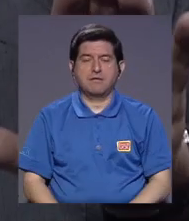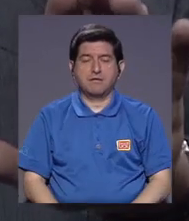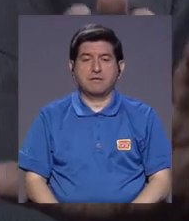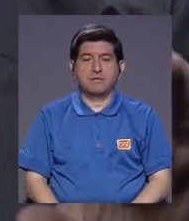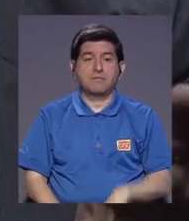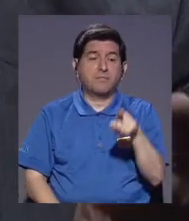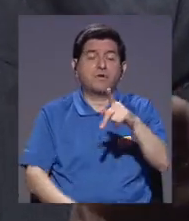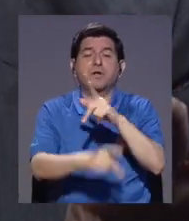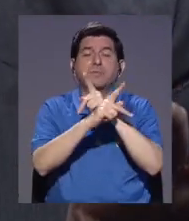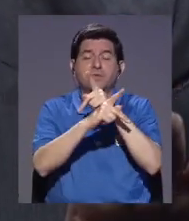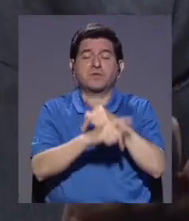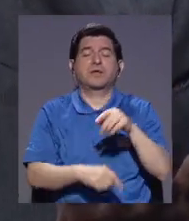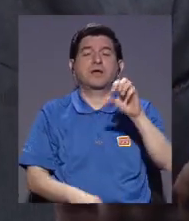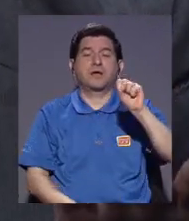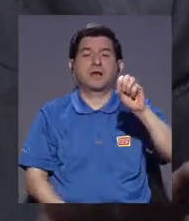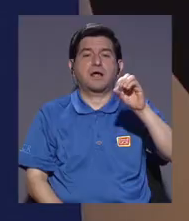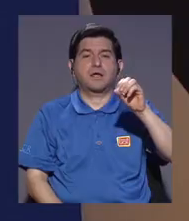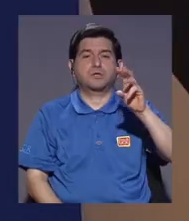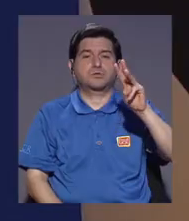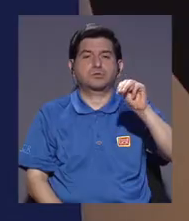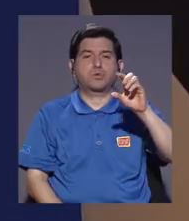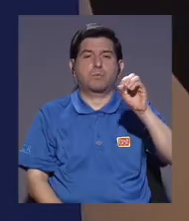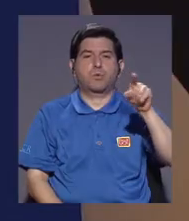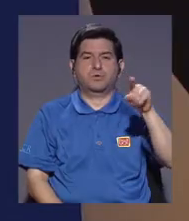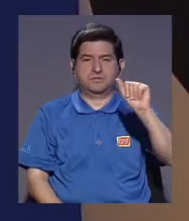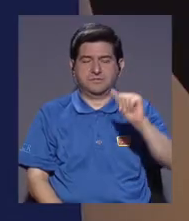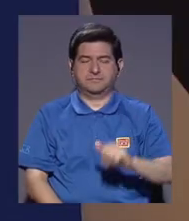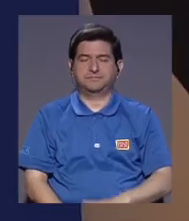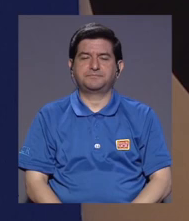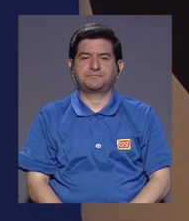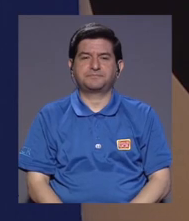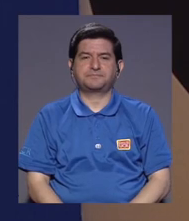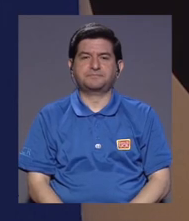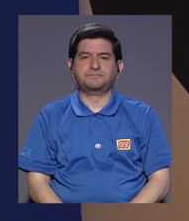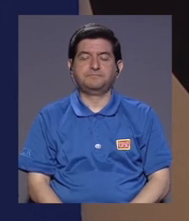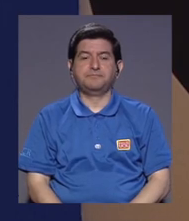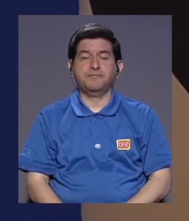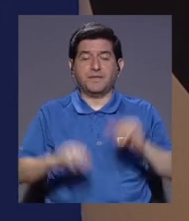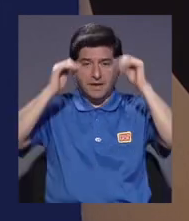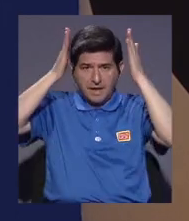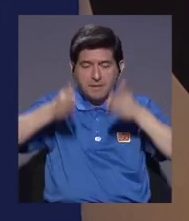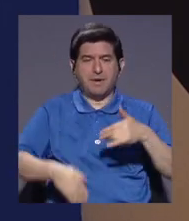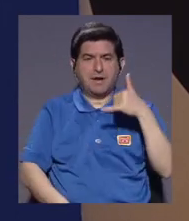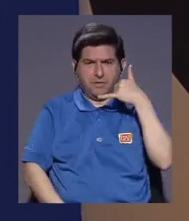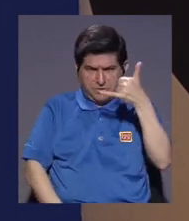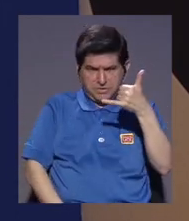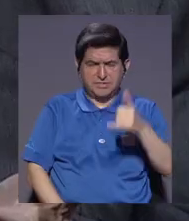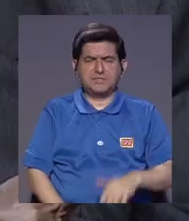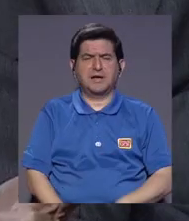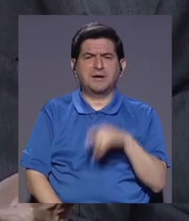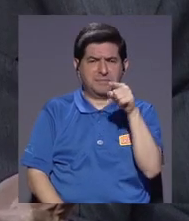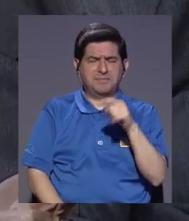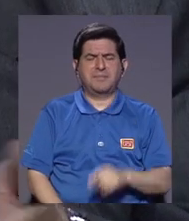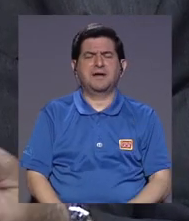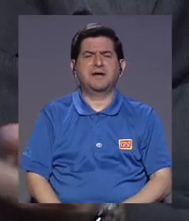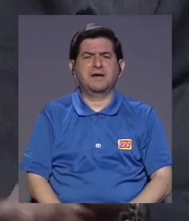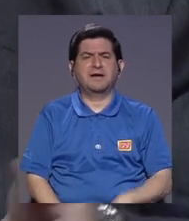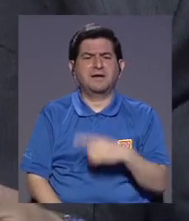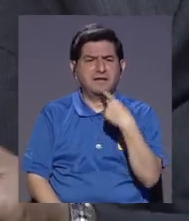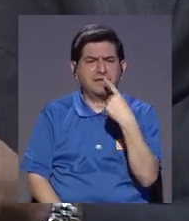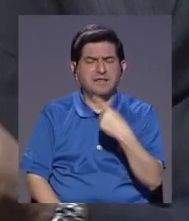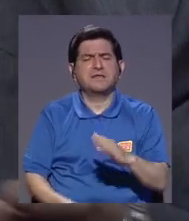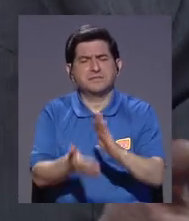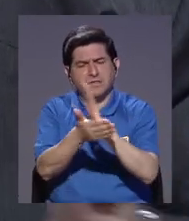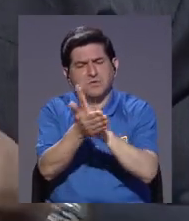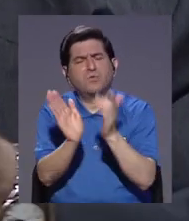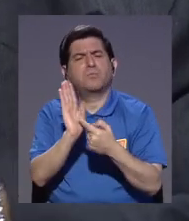porque todavía protegían la famosa y el embajador llamado rodrigo le dice que tiene seis telefax y le